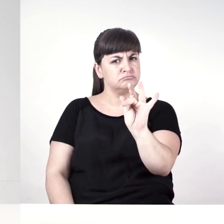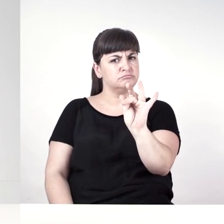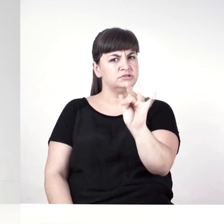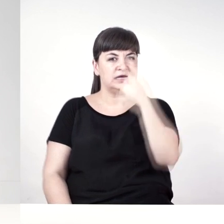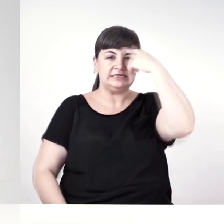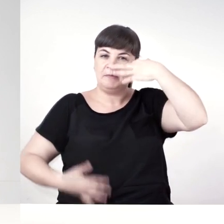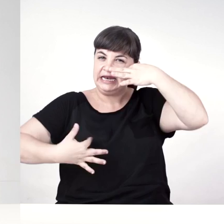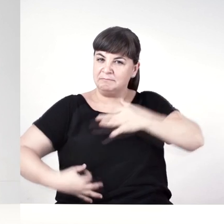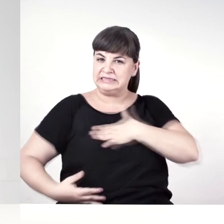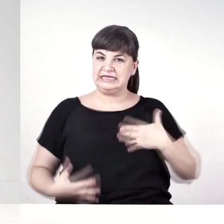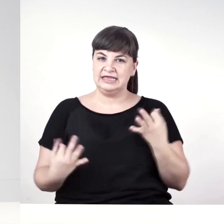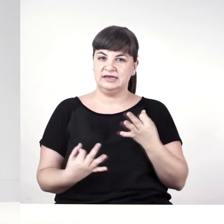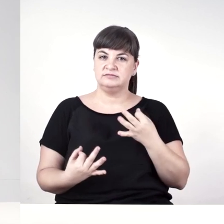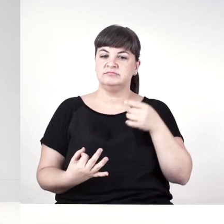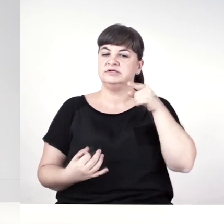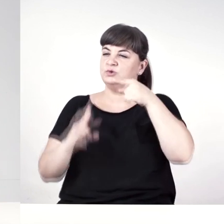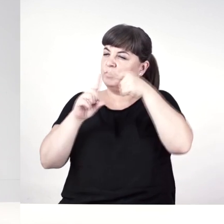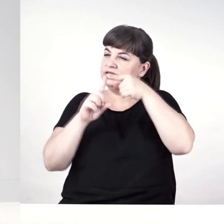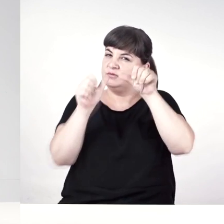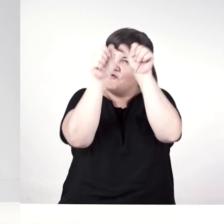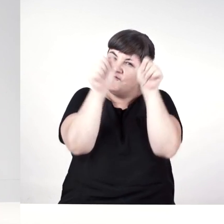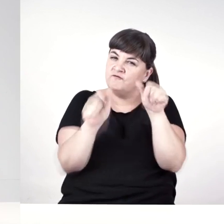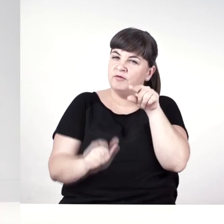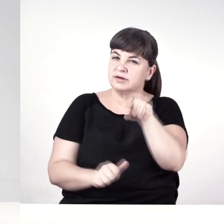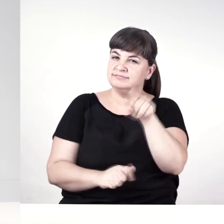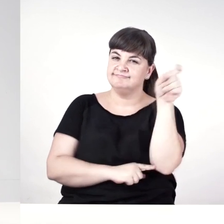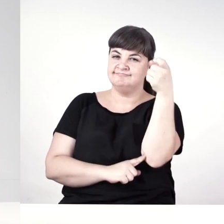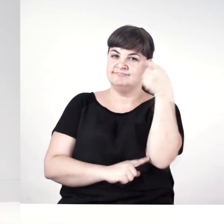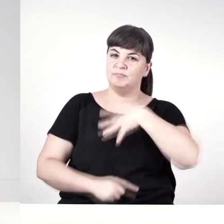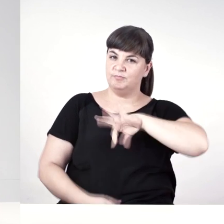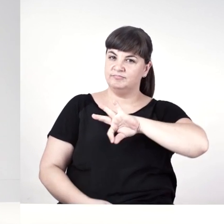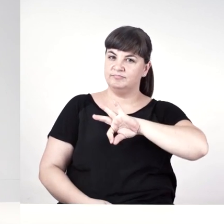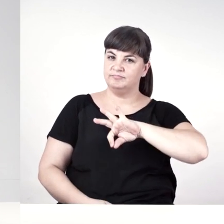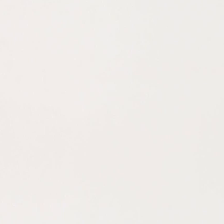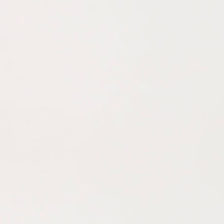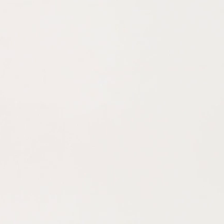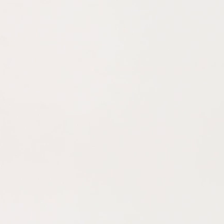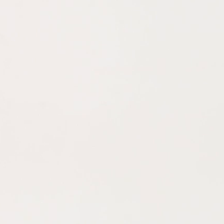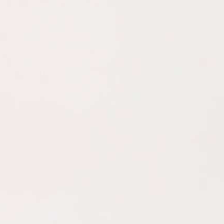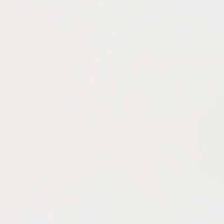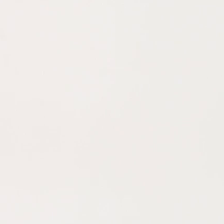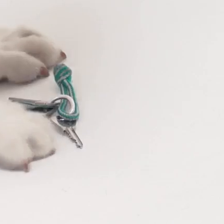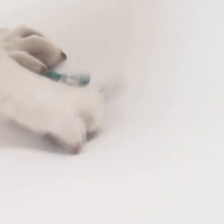sí, a saber realmente lo que quieres. Esta es tu meta, este es tu objetivo, de esta manera lo puedes lograr.